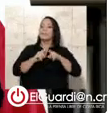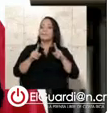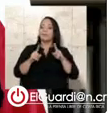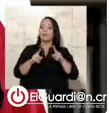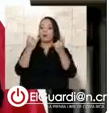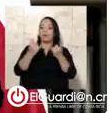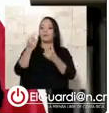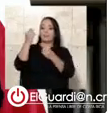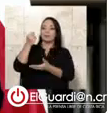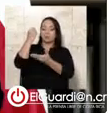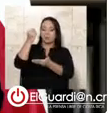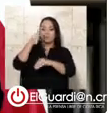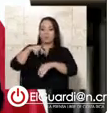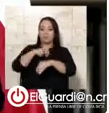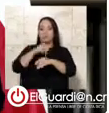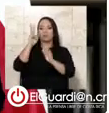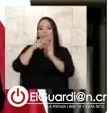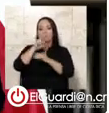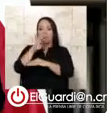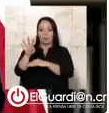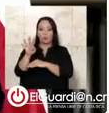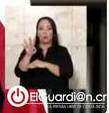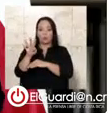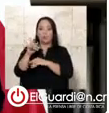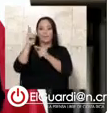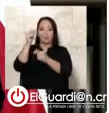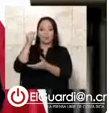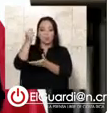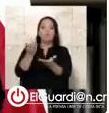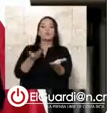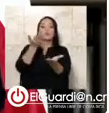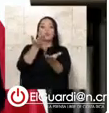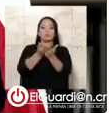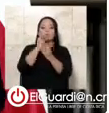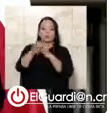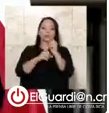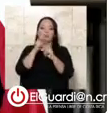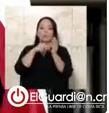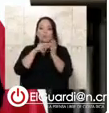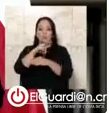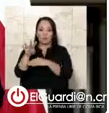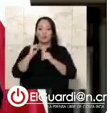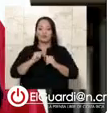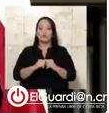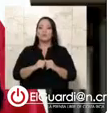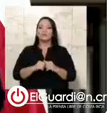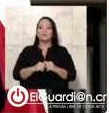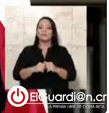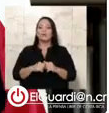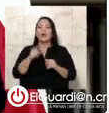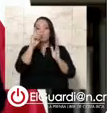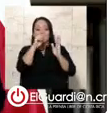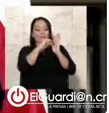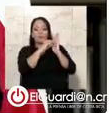de la República para el 2024, el presupuesto propuesto para el 2024, tiene una partida